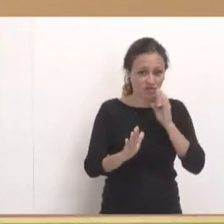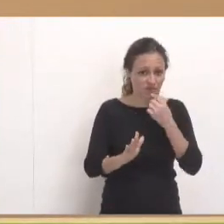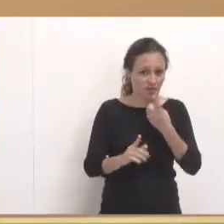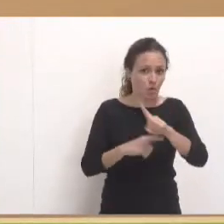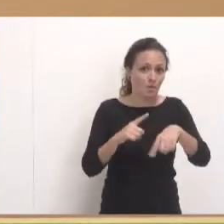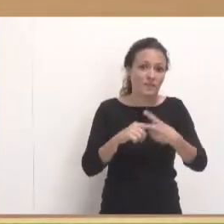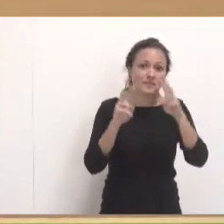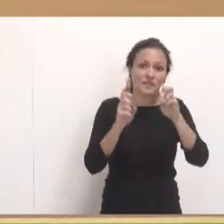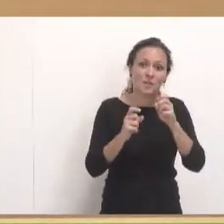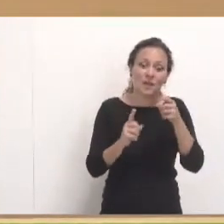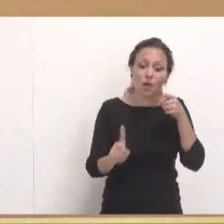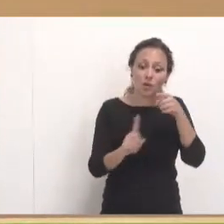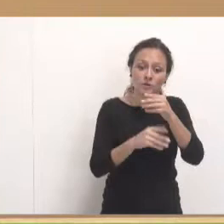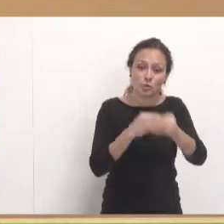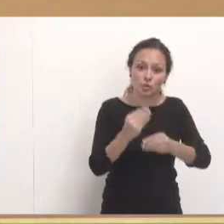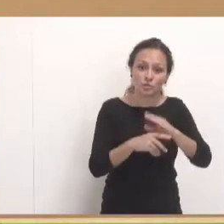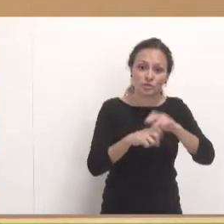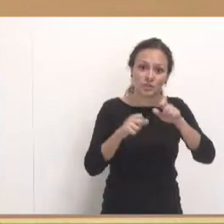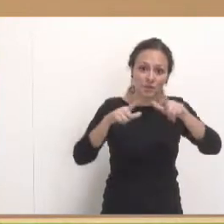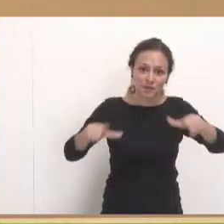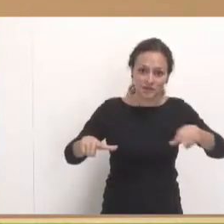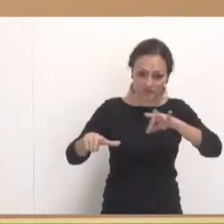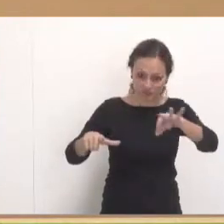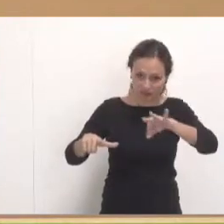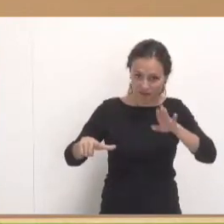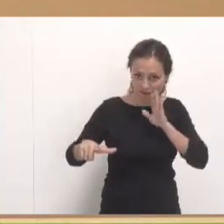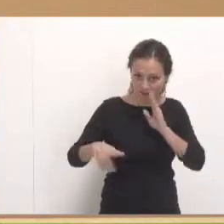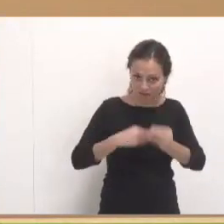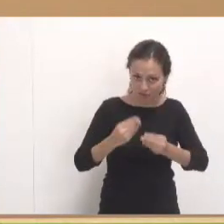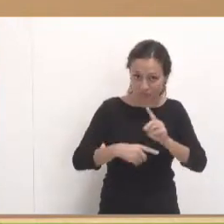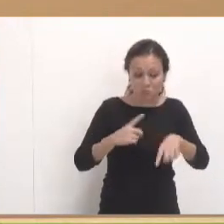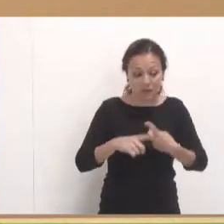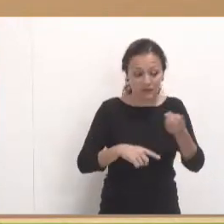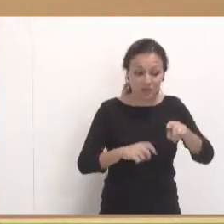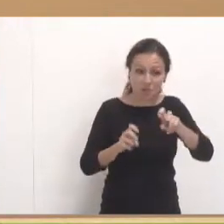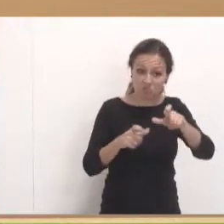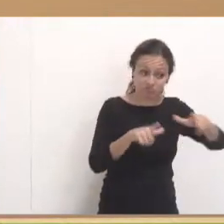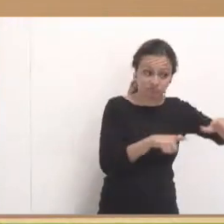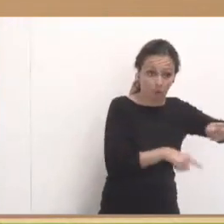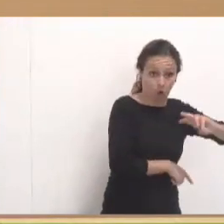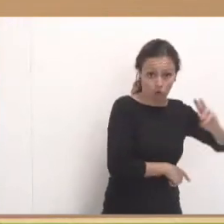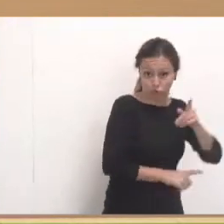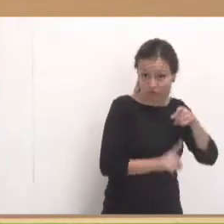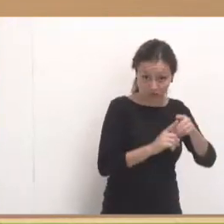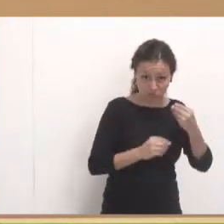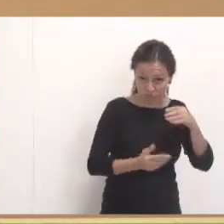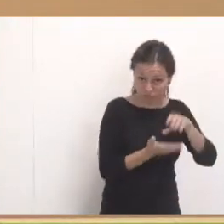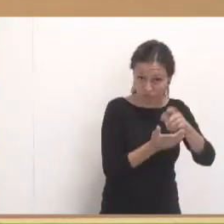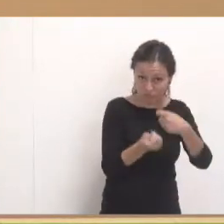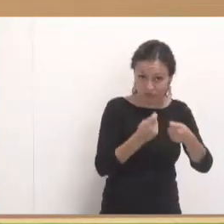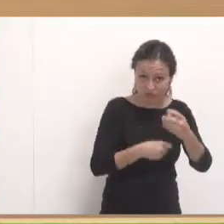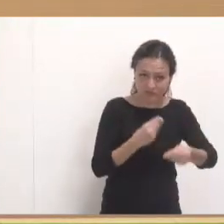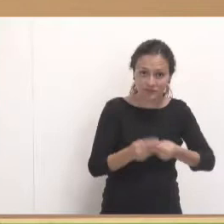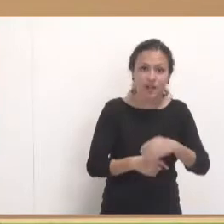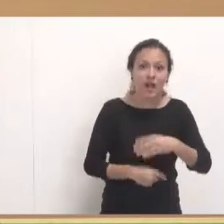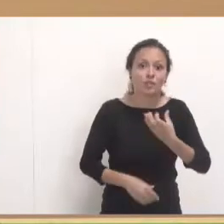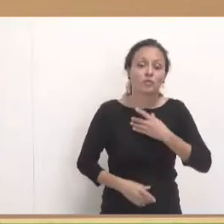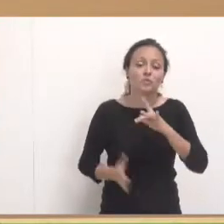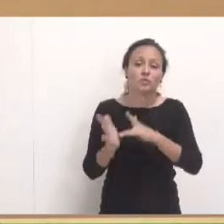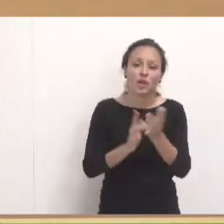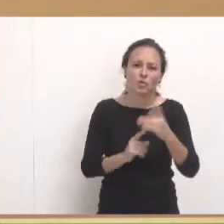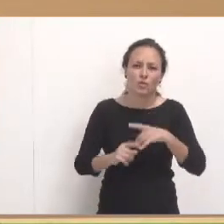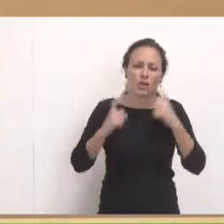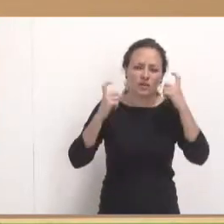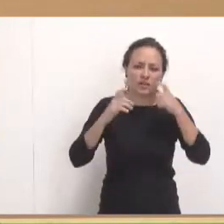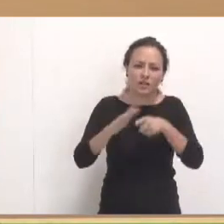a la calificación, destino y uso de la parcela referida u otra parcela adecuada para tal fin. Solicitar del Ayuntamiento de La Laguna los trámites